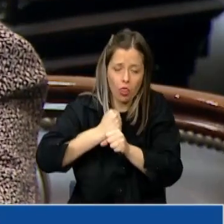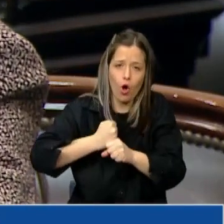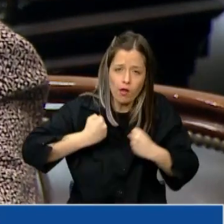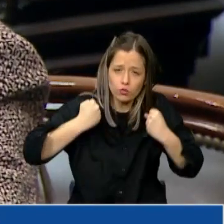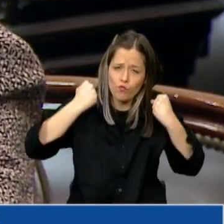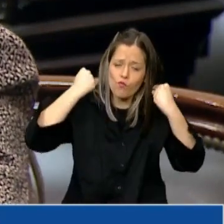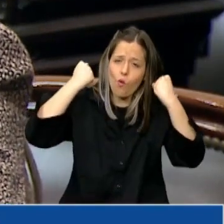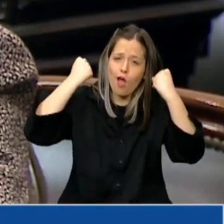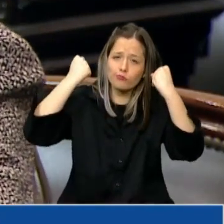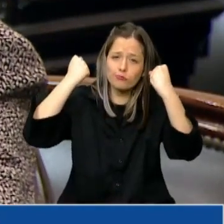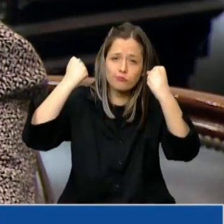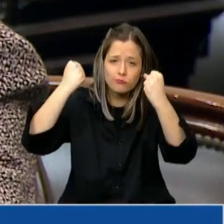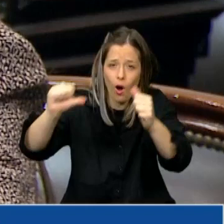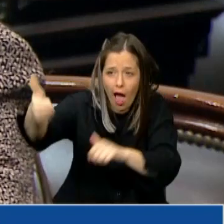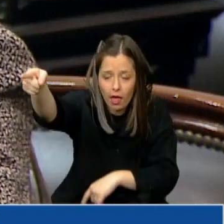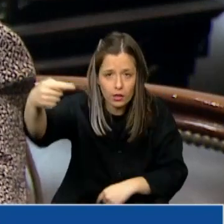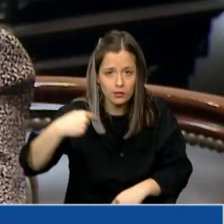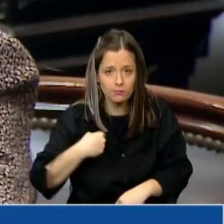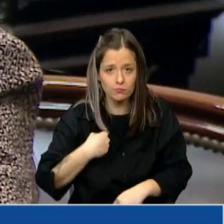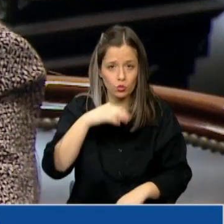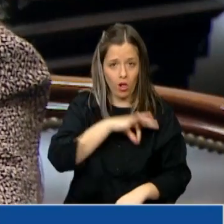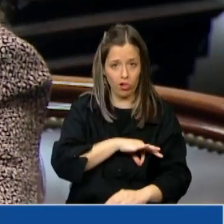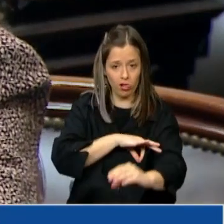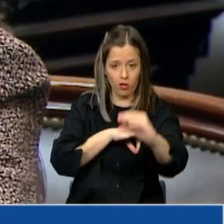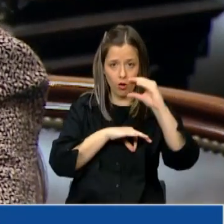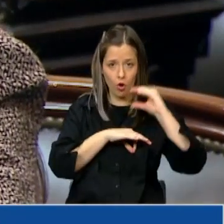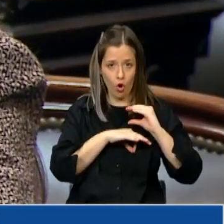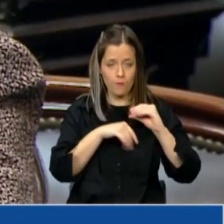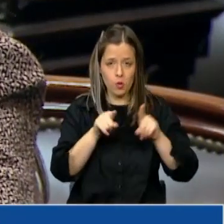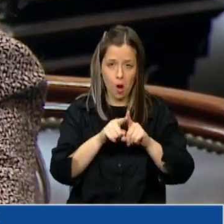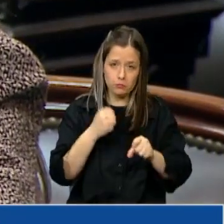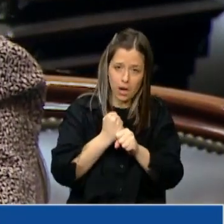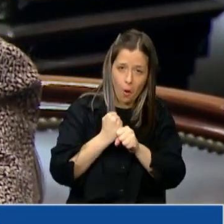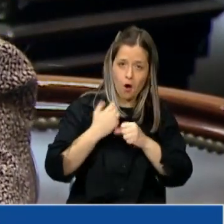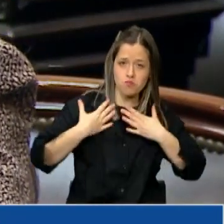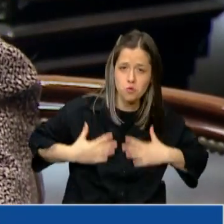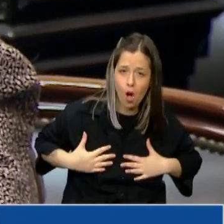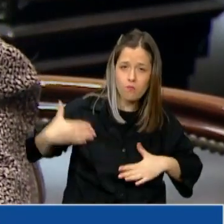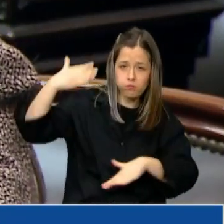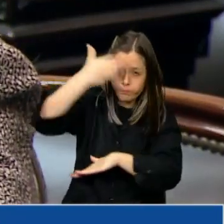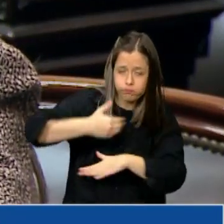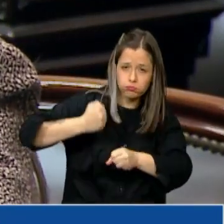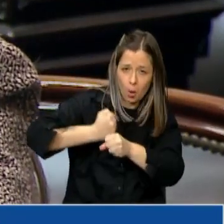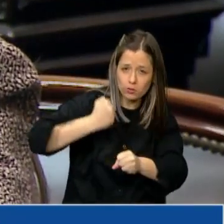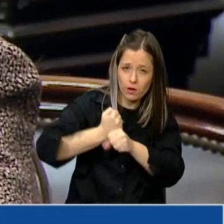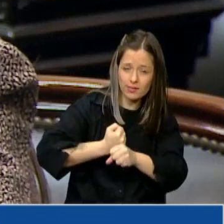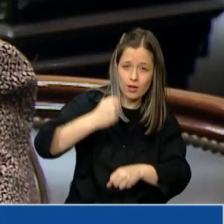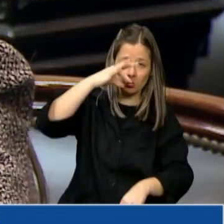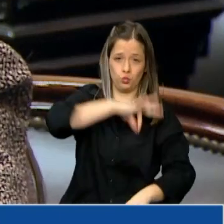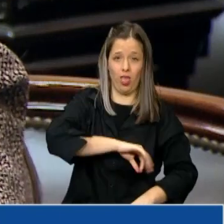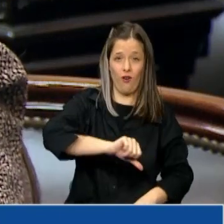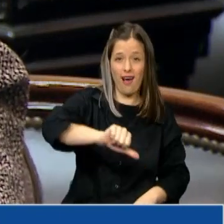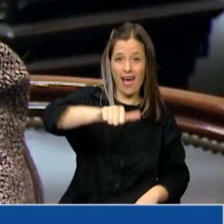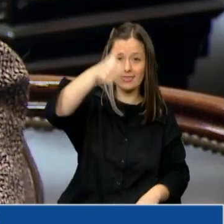viene aquí a obtener, por poner su fuerza de trabajo, no una ganancia, dado